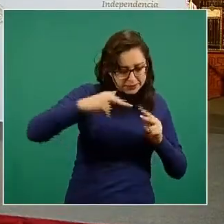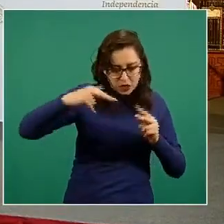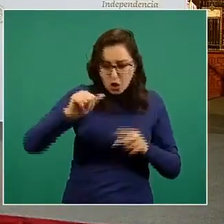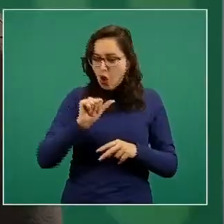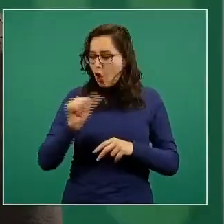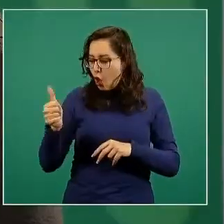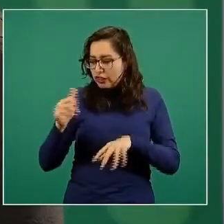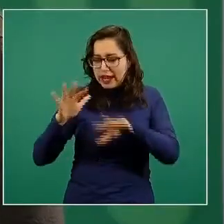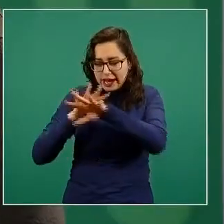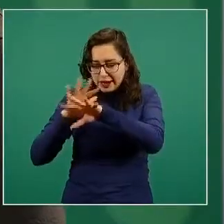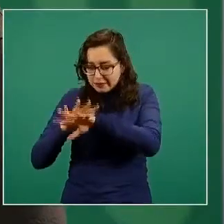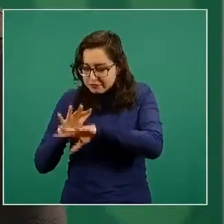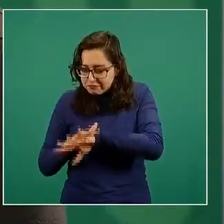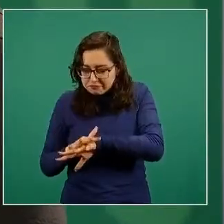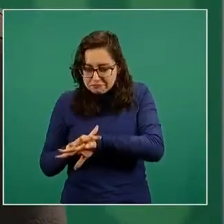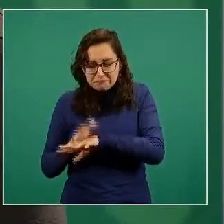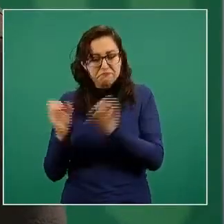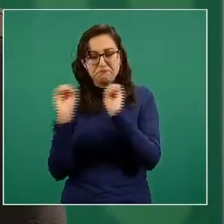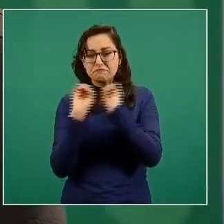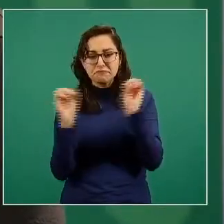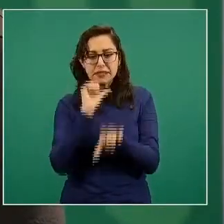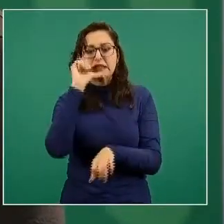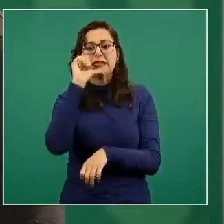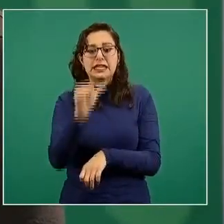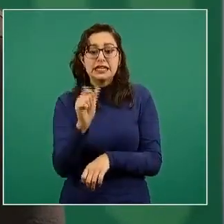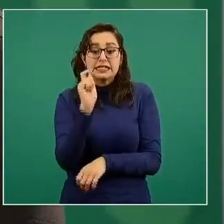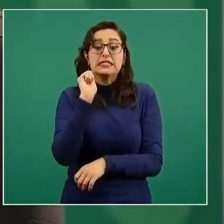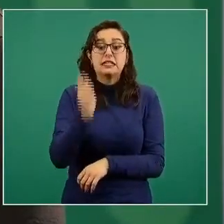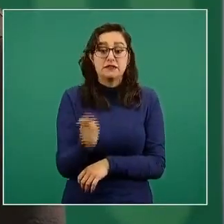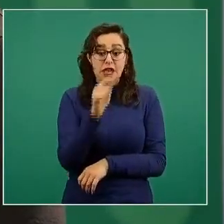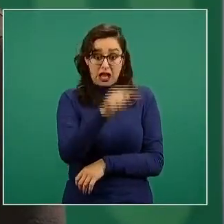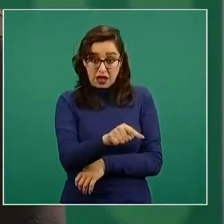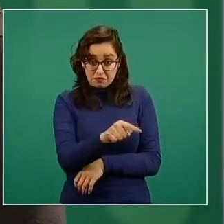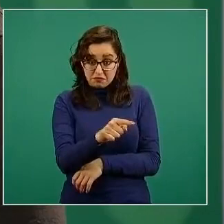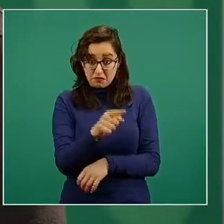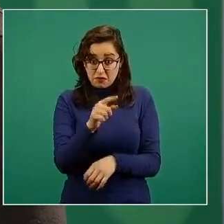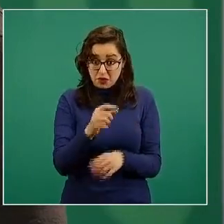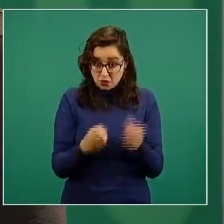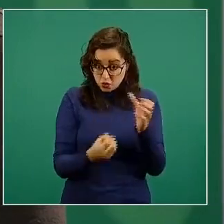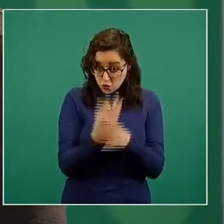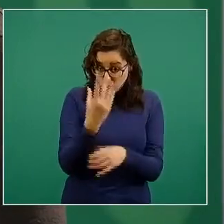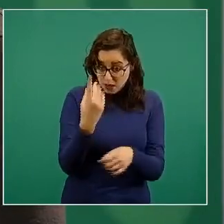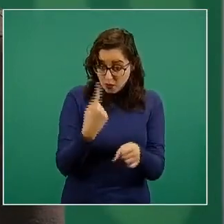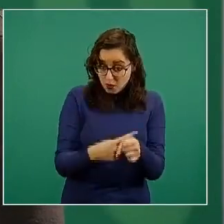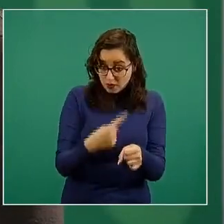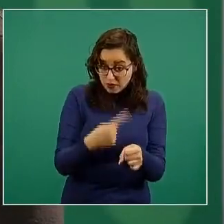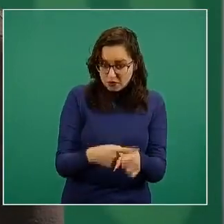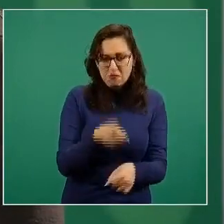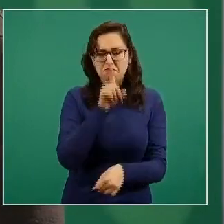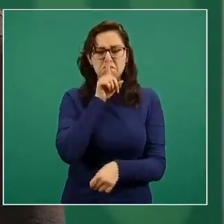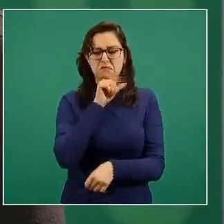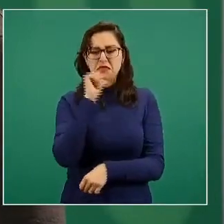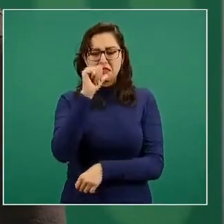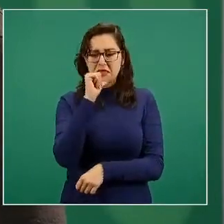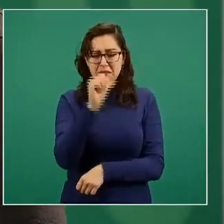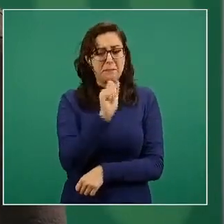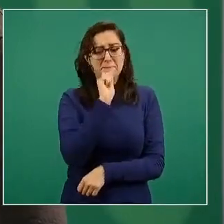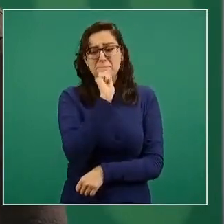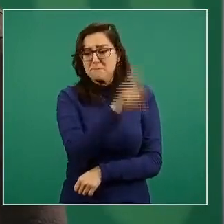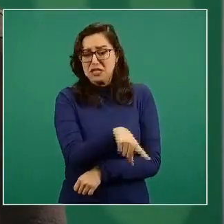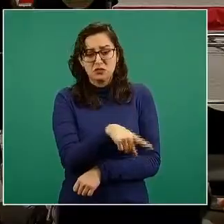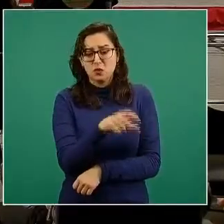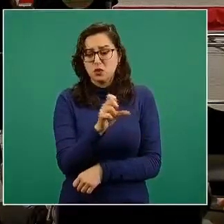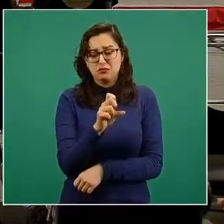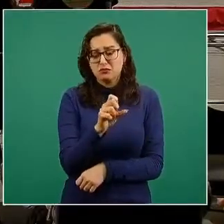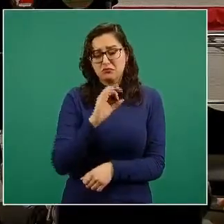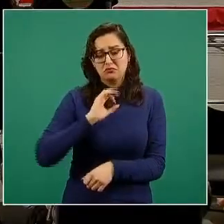otras mutaciones más, las cuales no fueron encontradas, por lo tanto se descarta. Ya podemos fehacientemente decir que a través de la